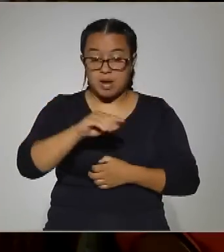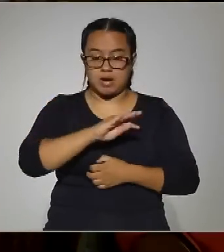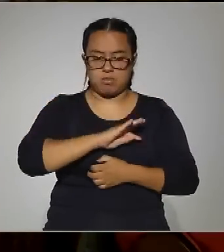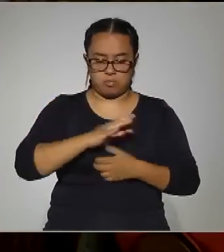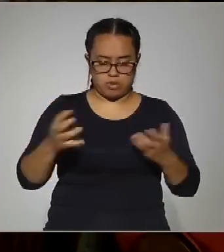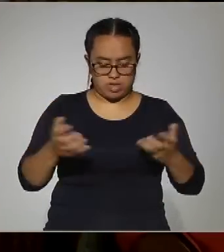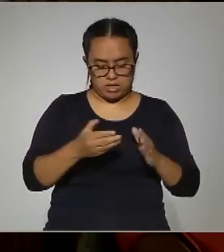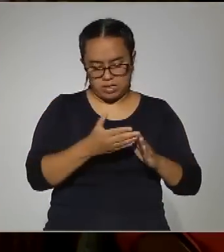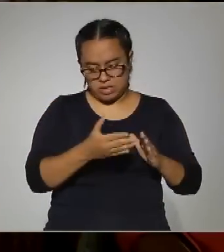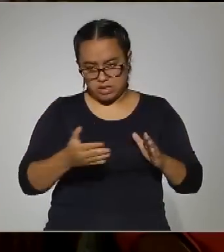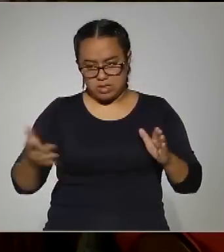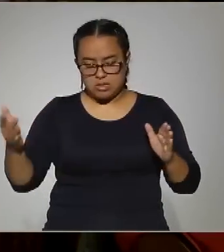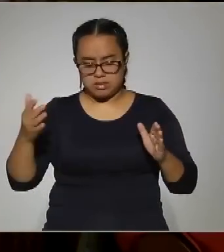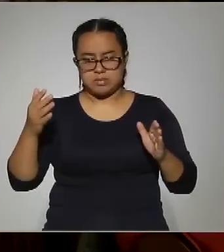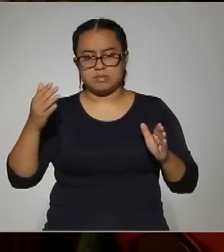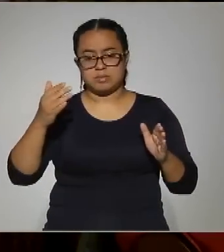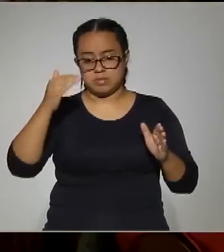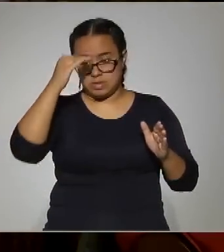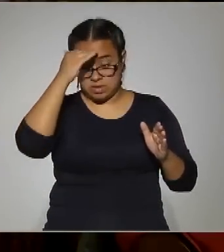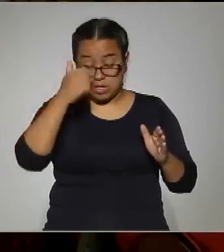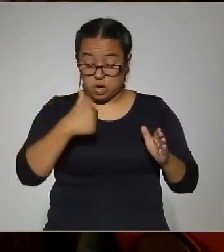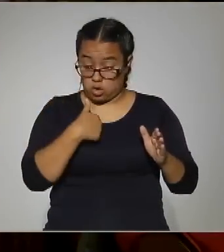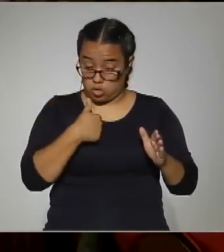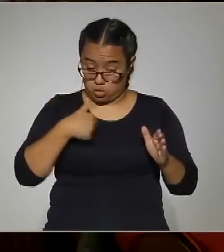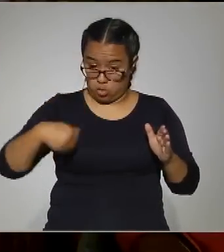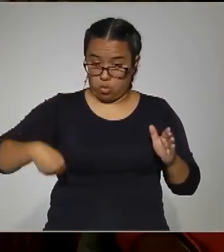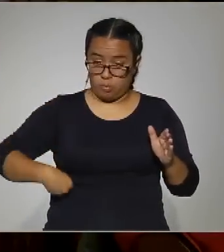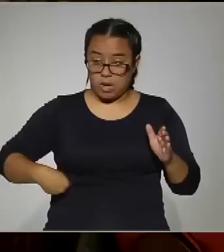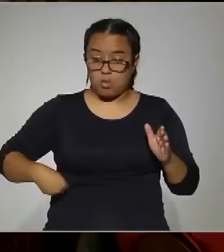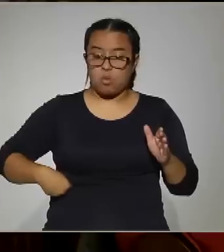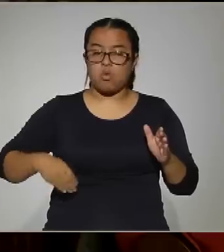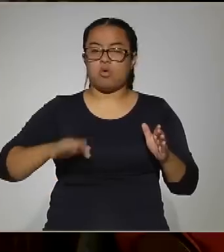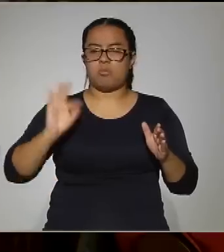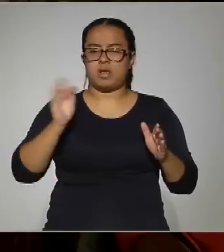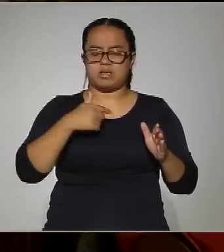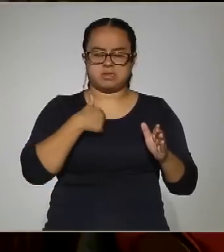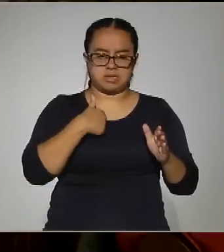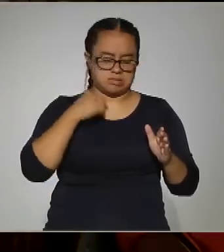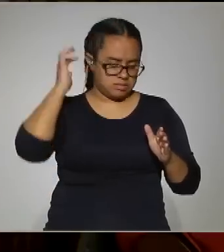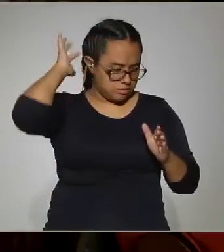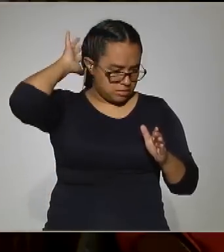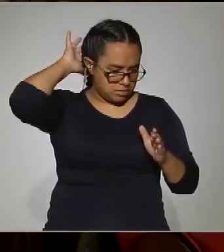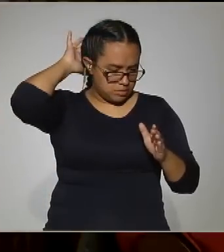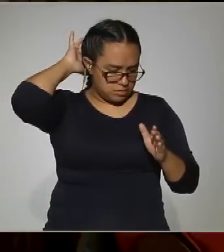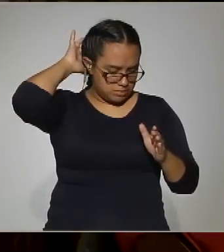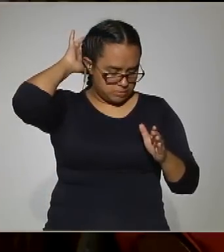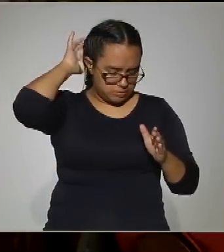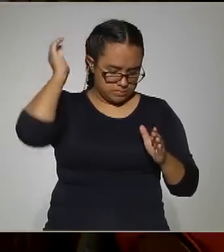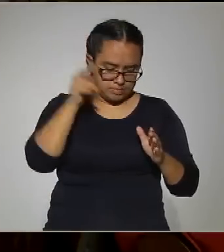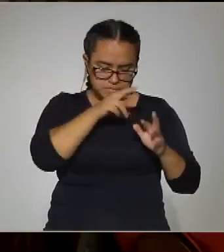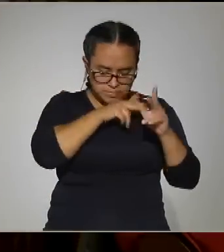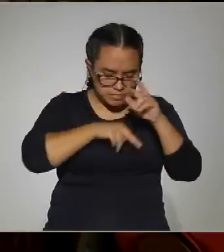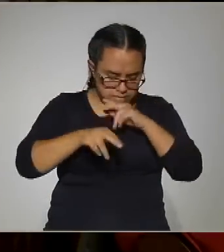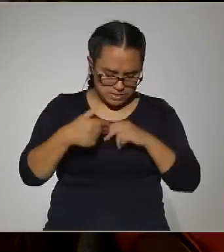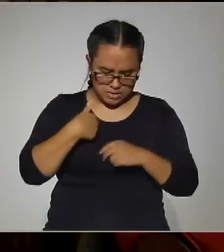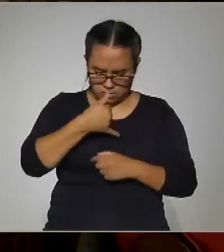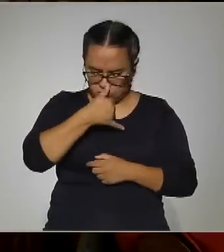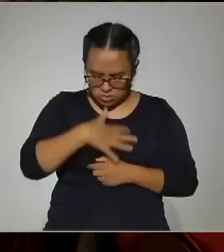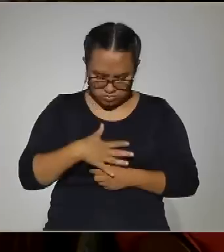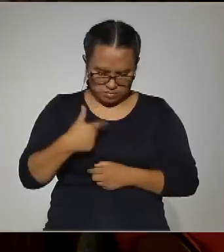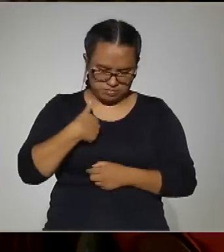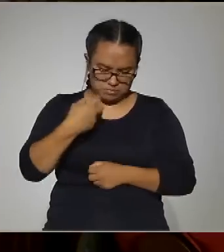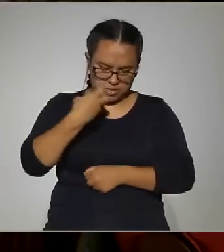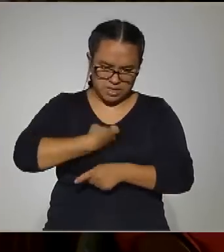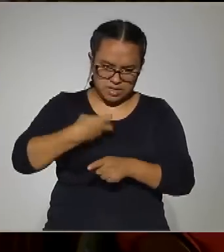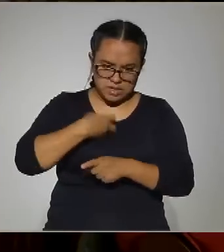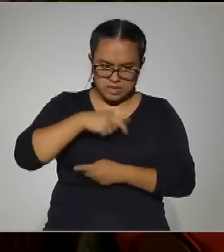pasaje a decir, bueno, con la culpa únicamente a lo mejor me mortifico, me autorreprocho, me